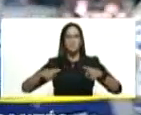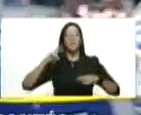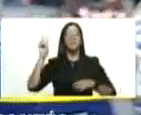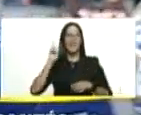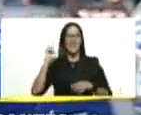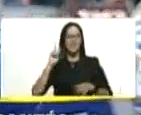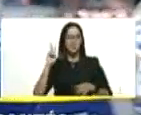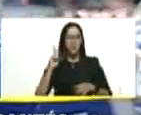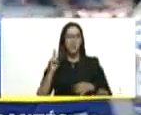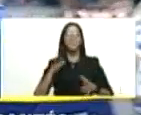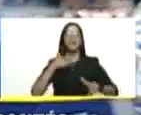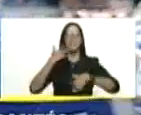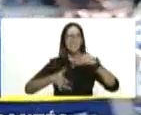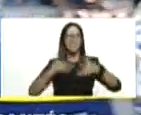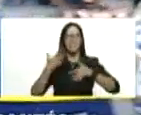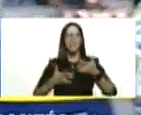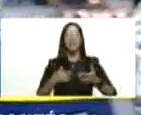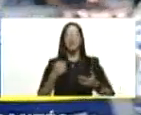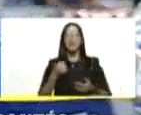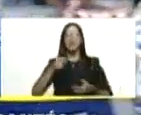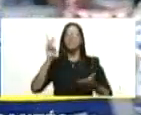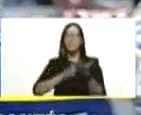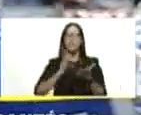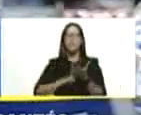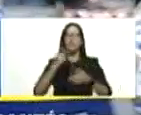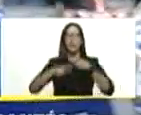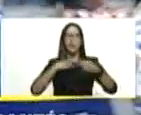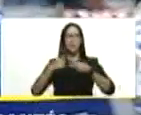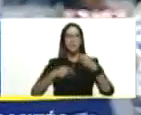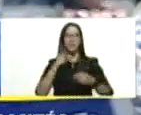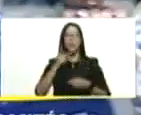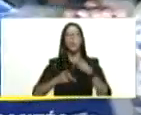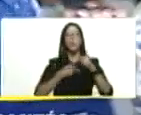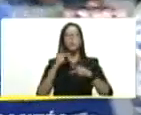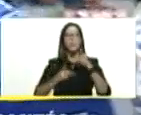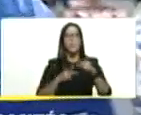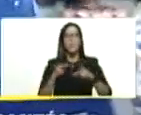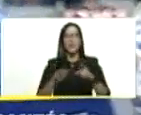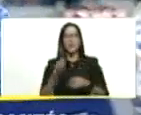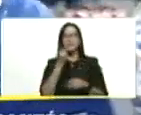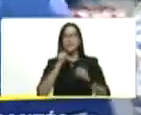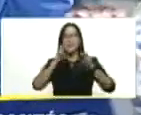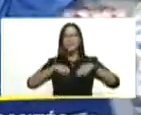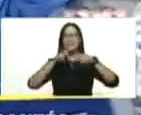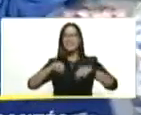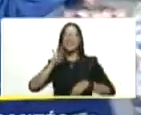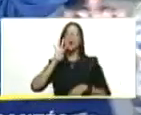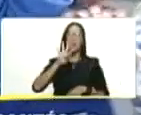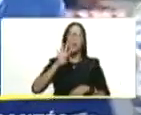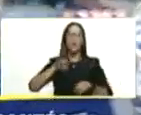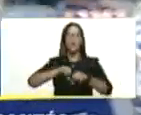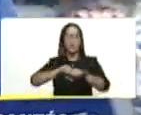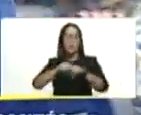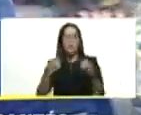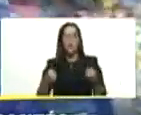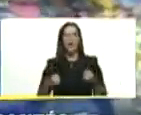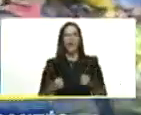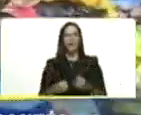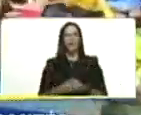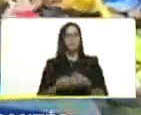va a sentir lo que es una revolución productiva y alimentaria de cuatro pares